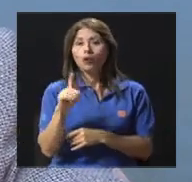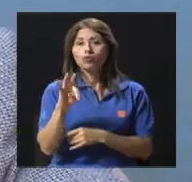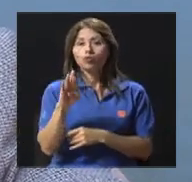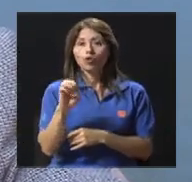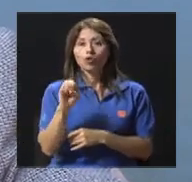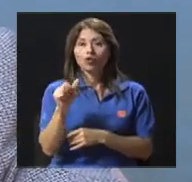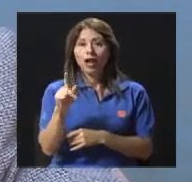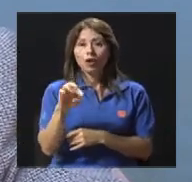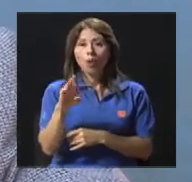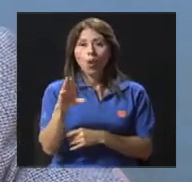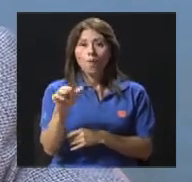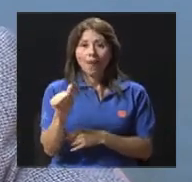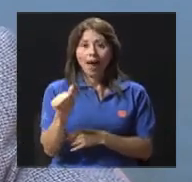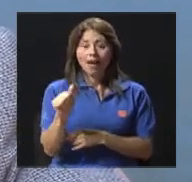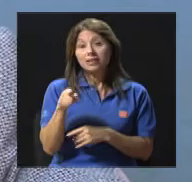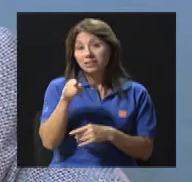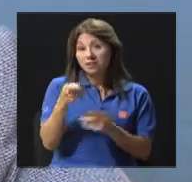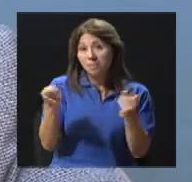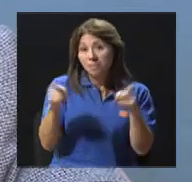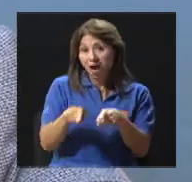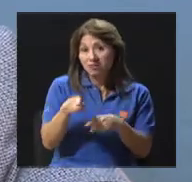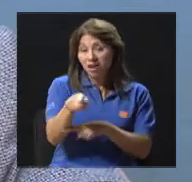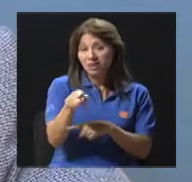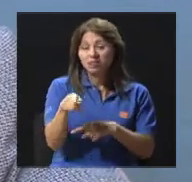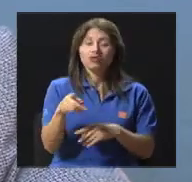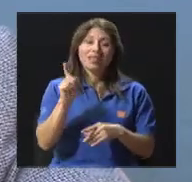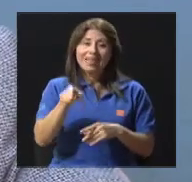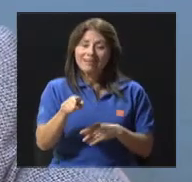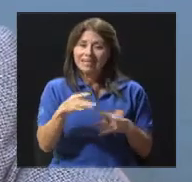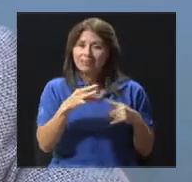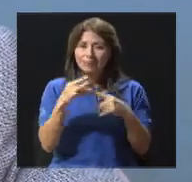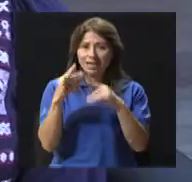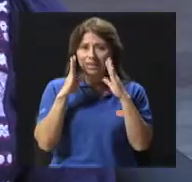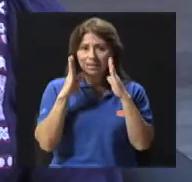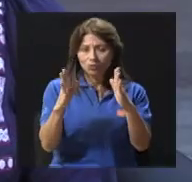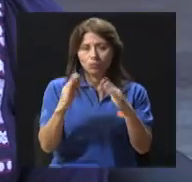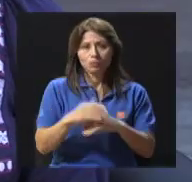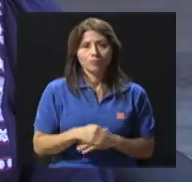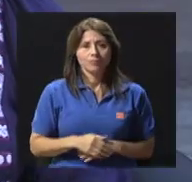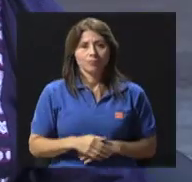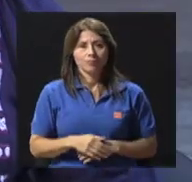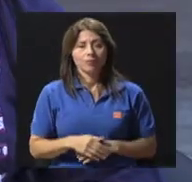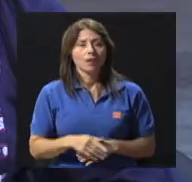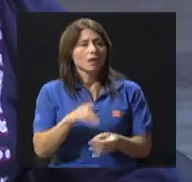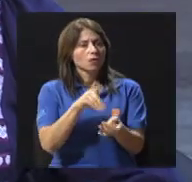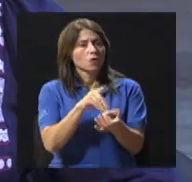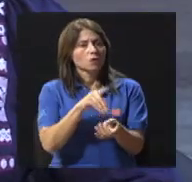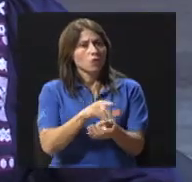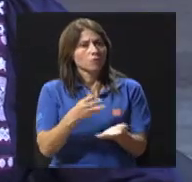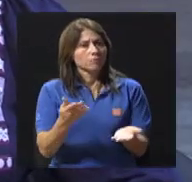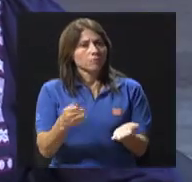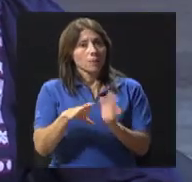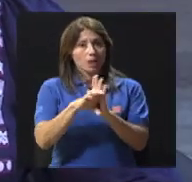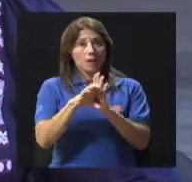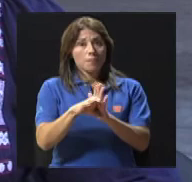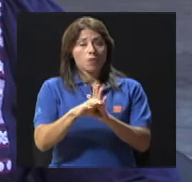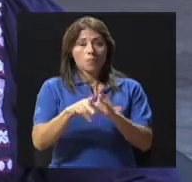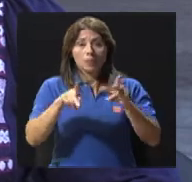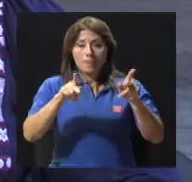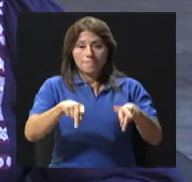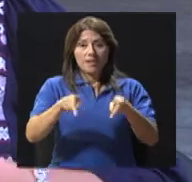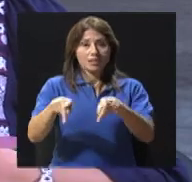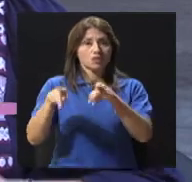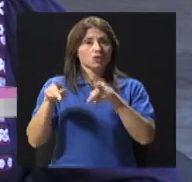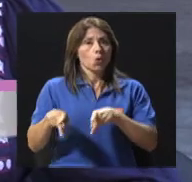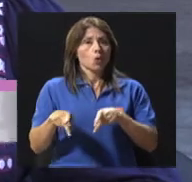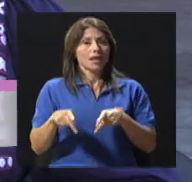que requiere toda una atención muy especializada de parte de los servicios de salud. Y doctor Ortiz, las personas que no estamos en el sistema de